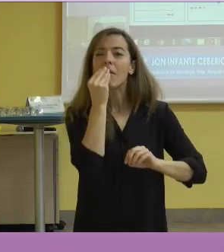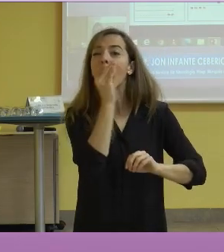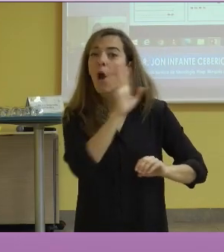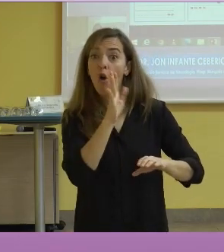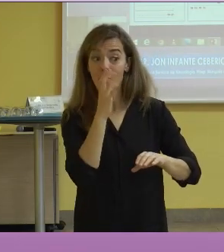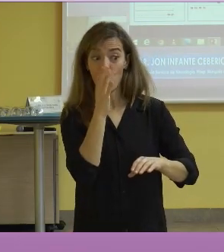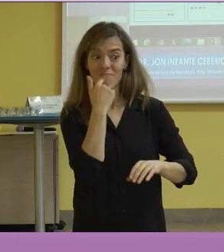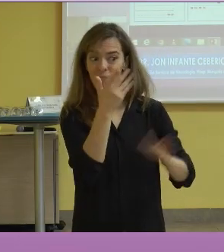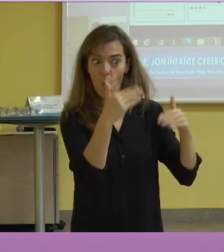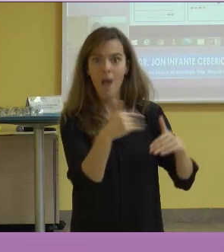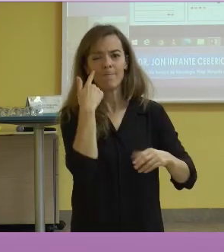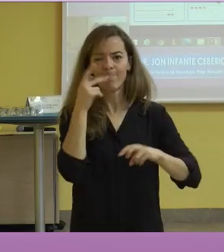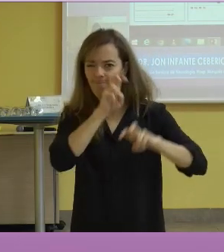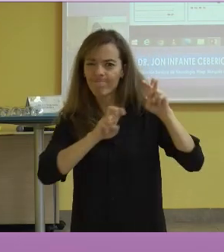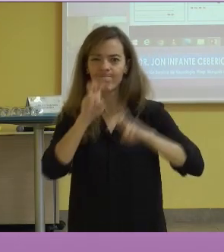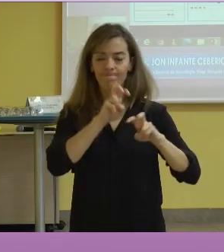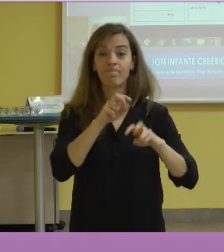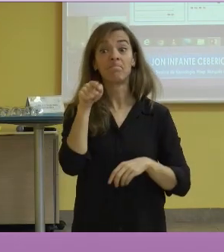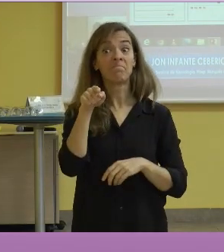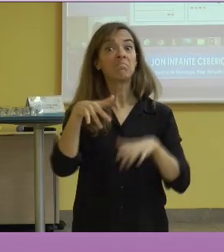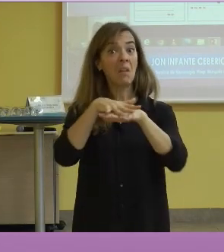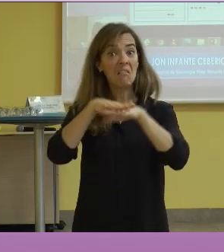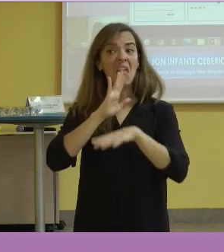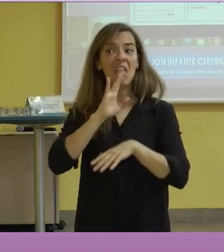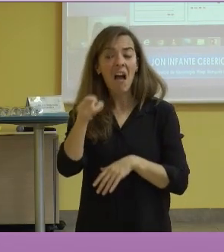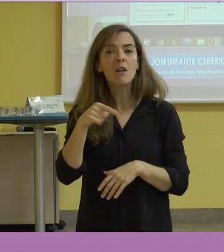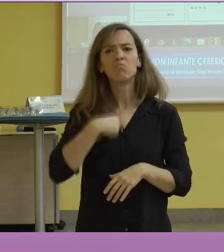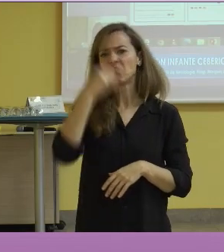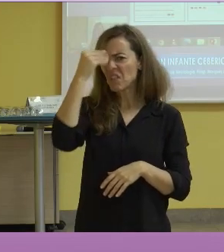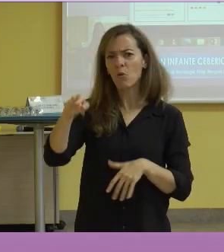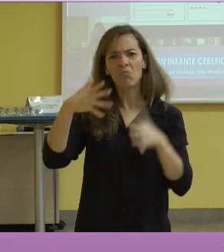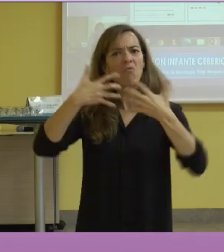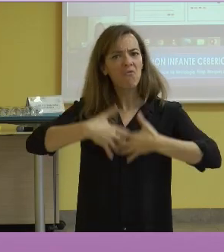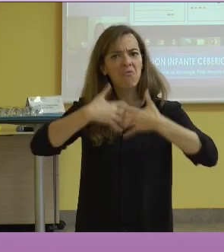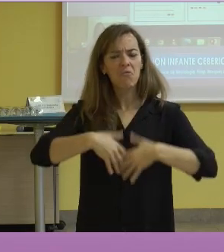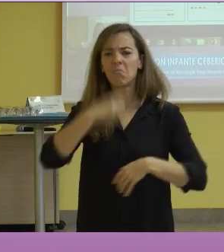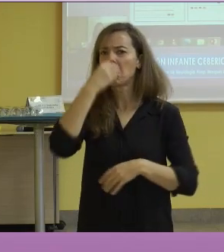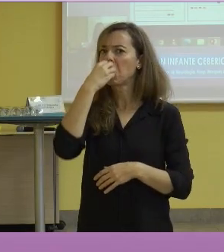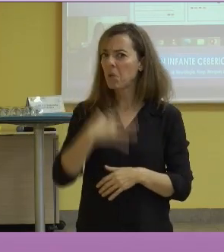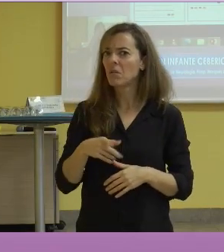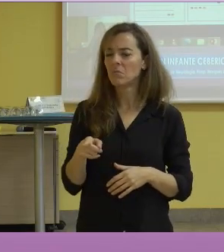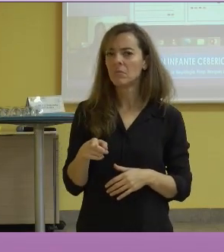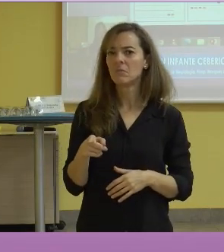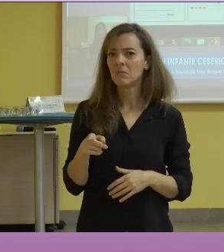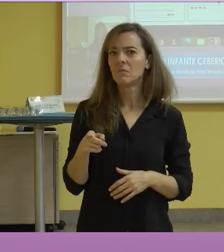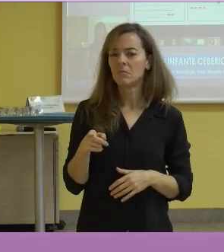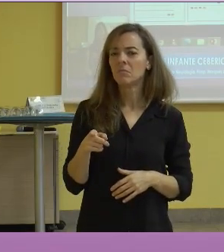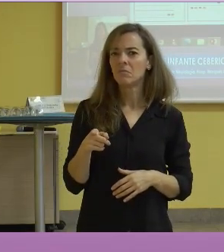Y bueno, es una red que, bueno, que yo creo que está funcionando bien y